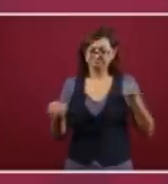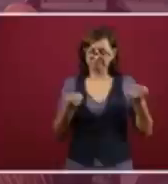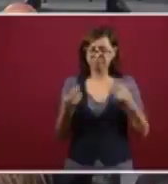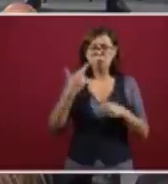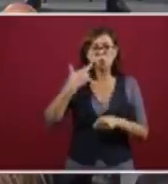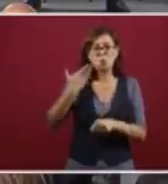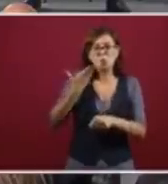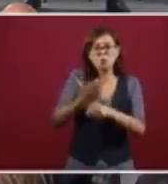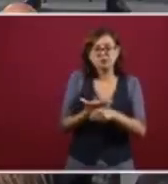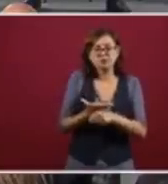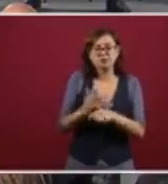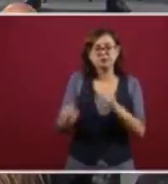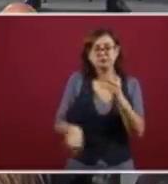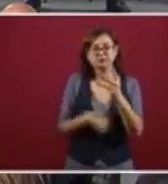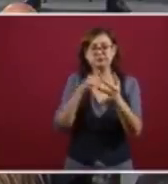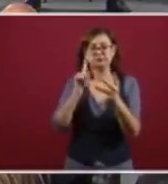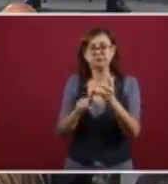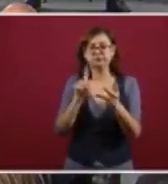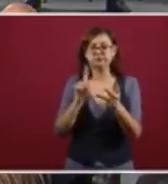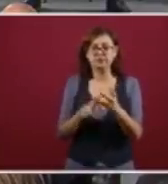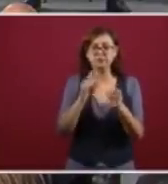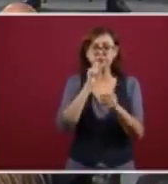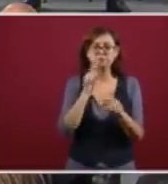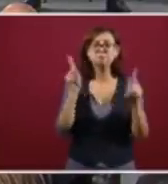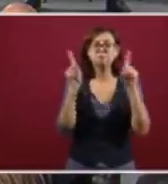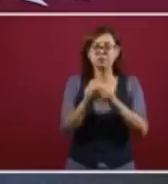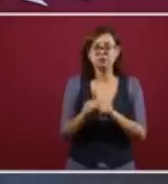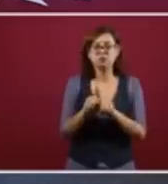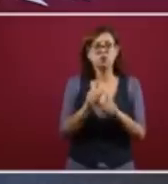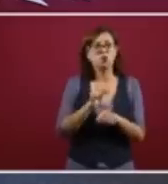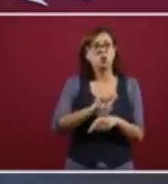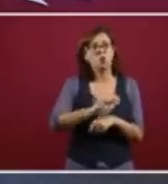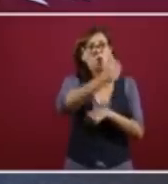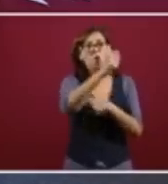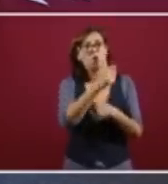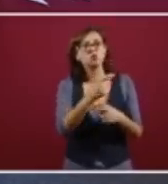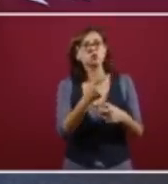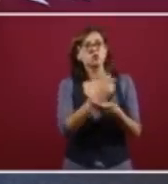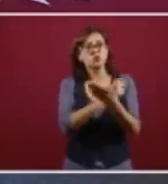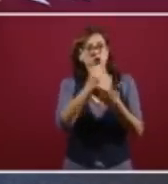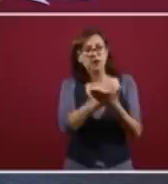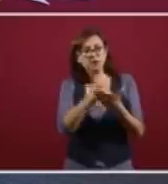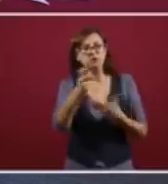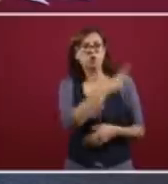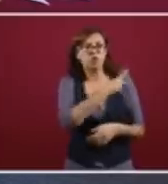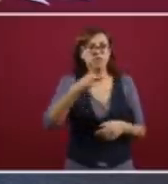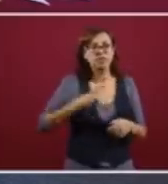en que esto está traduciendo es un control de los niveles de endeudamiento del país